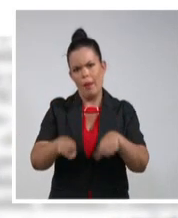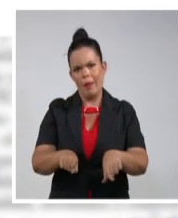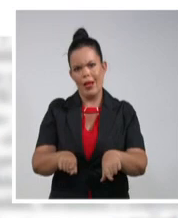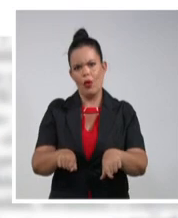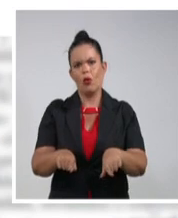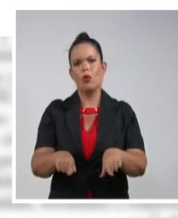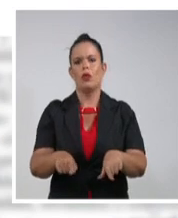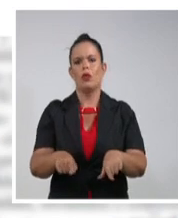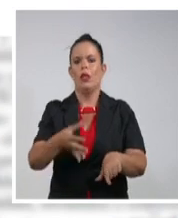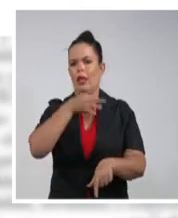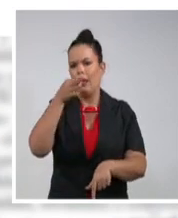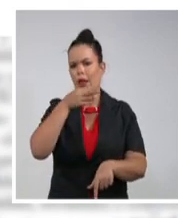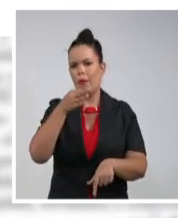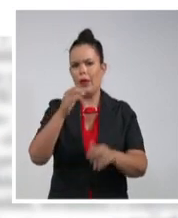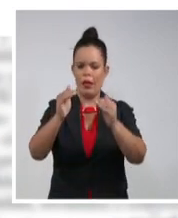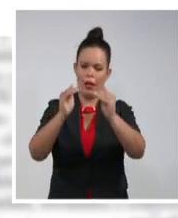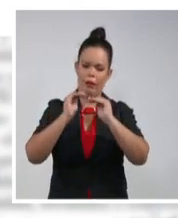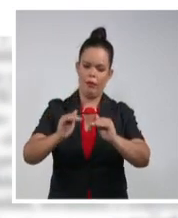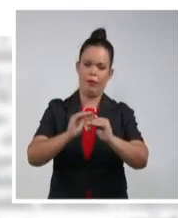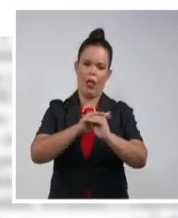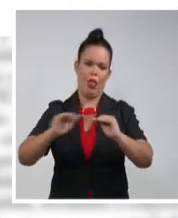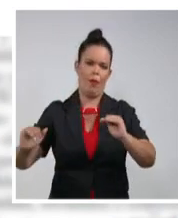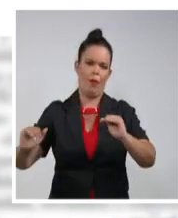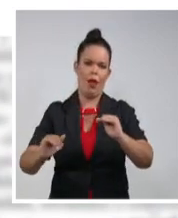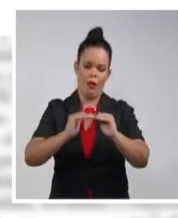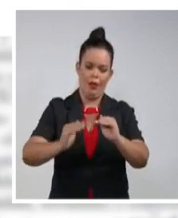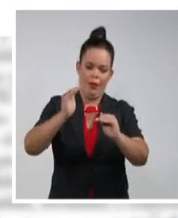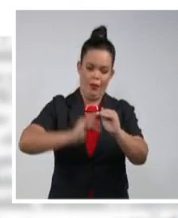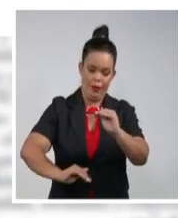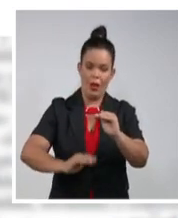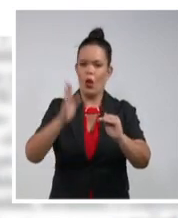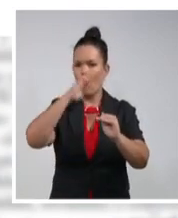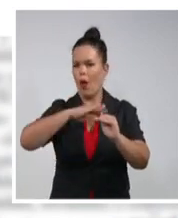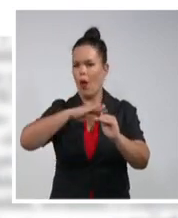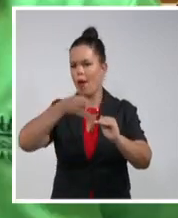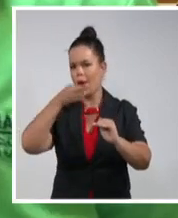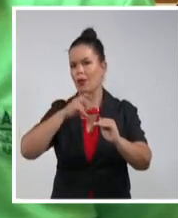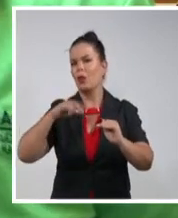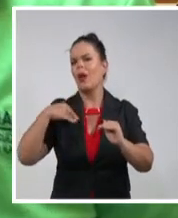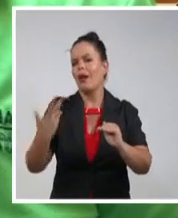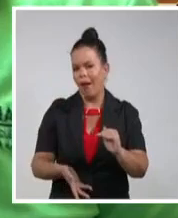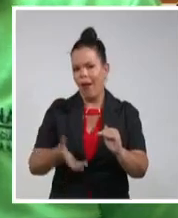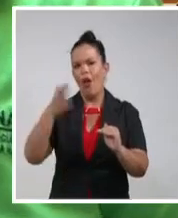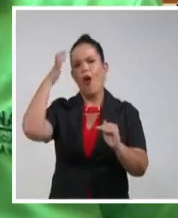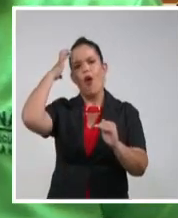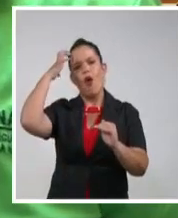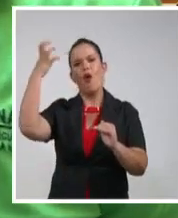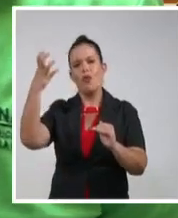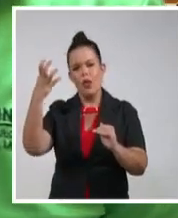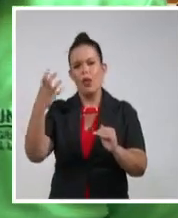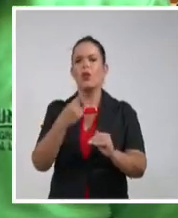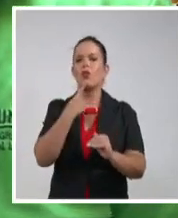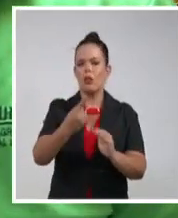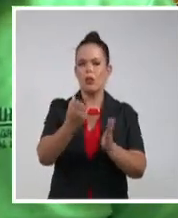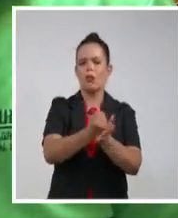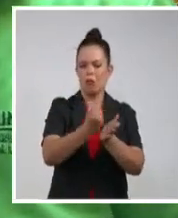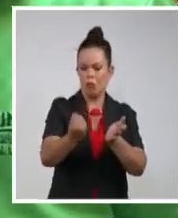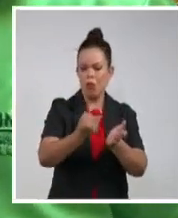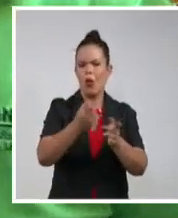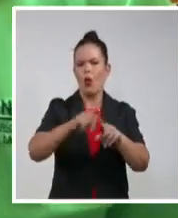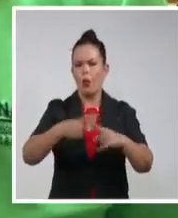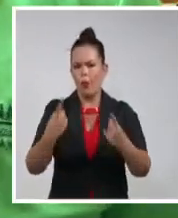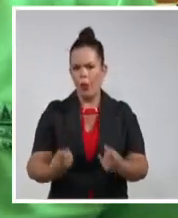esa parte, no explicó la otra parte, que el Estado reconoce que siempre que se ejerza con respeto al orden público y al acatamiento de